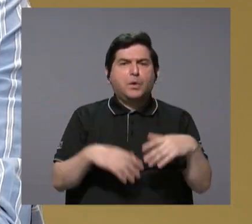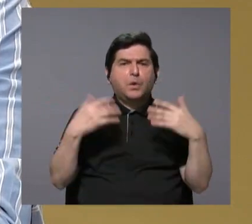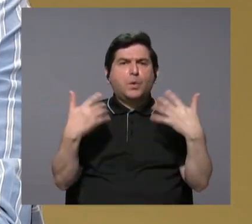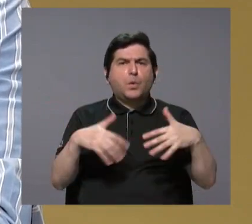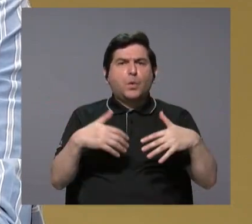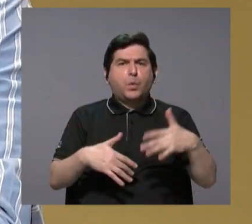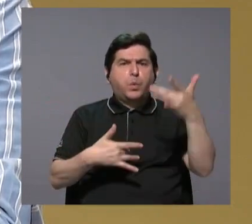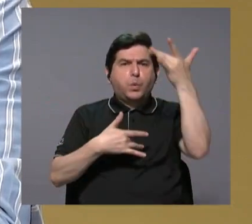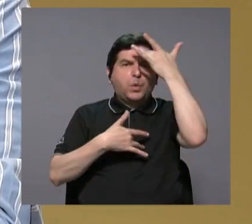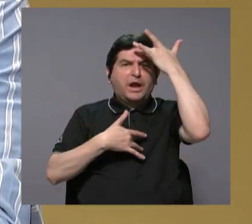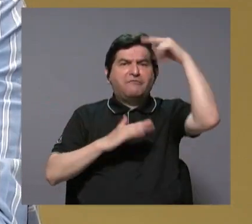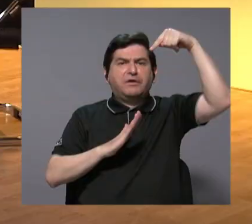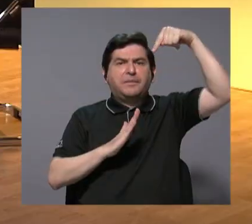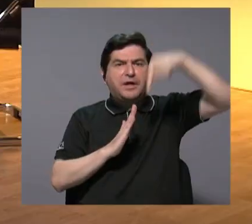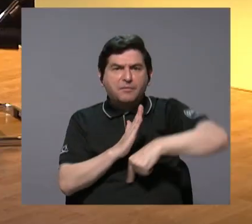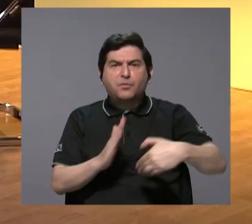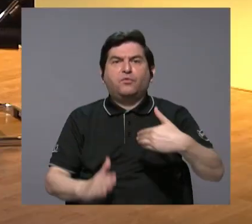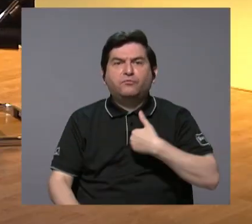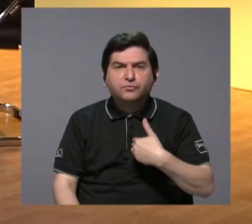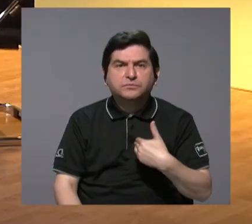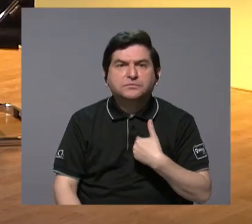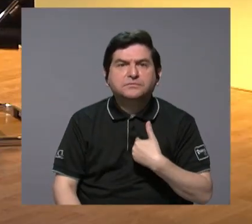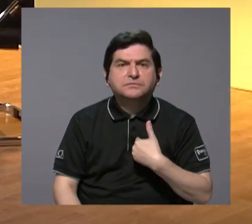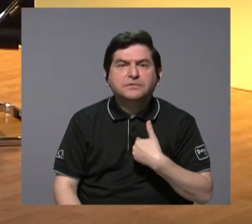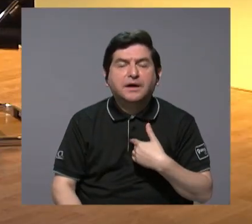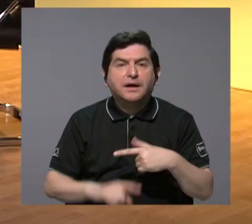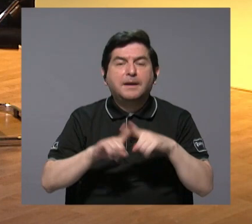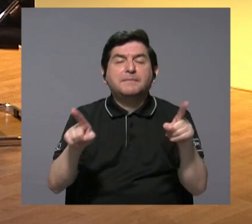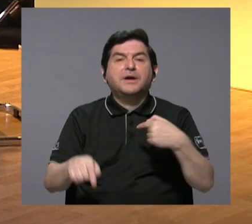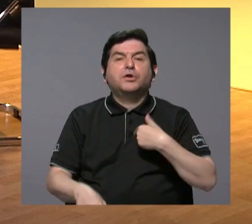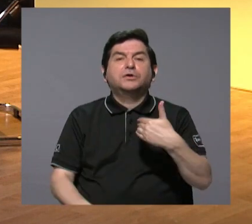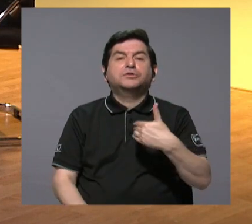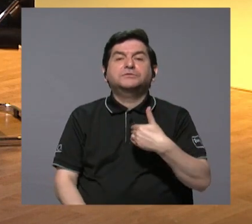la enfermedad que teníamos. Sí. Pero tengo,